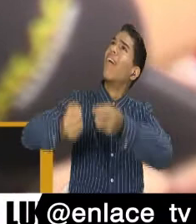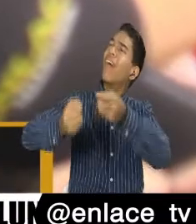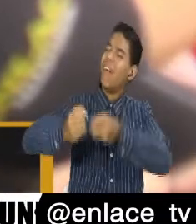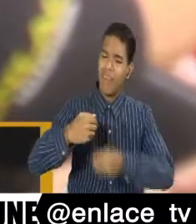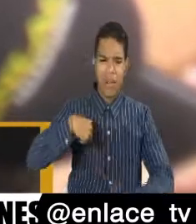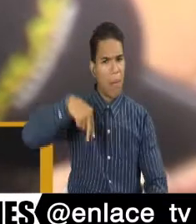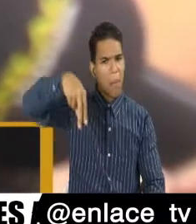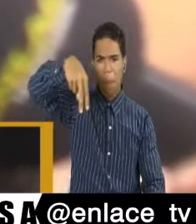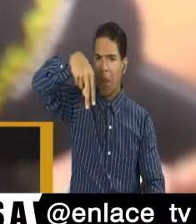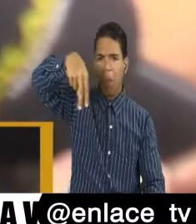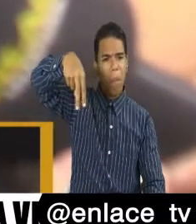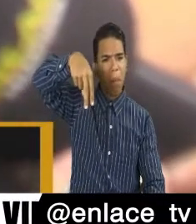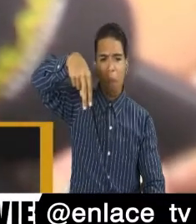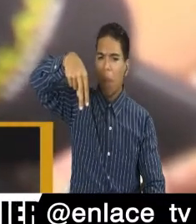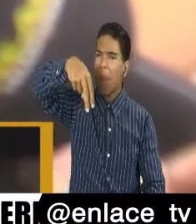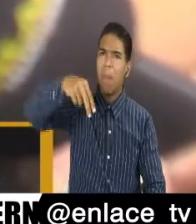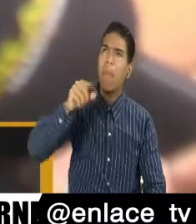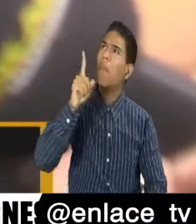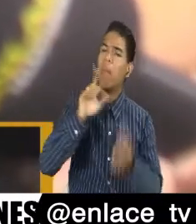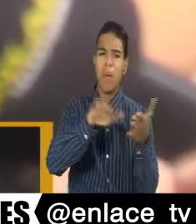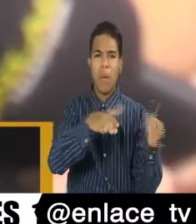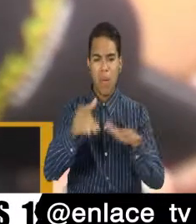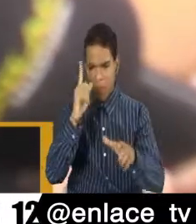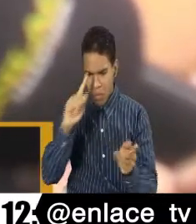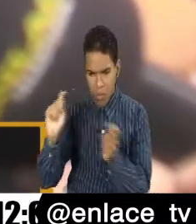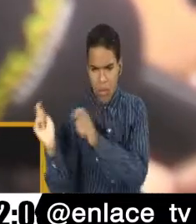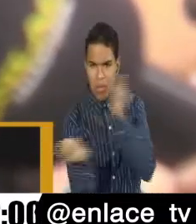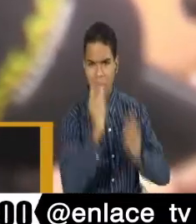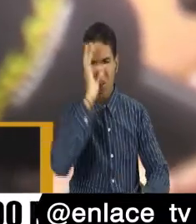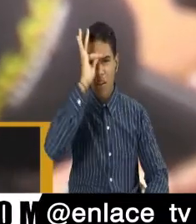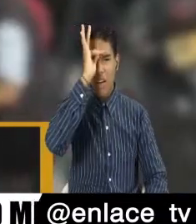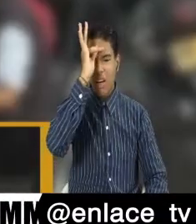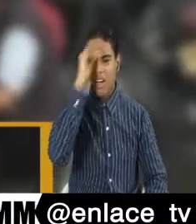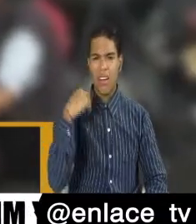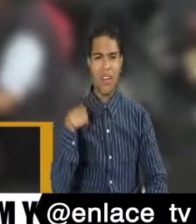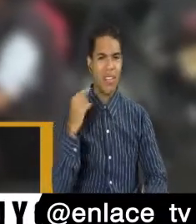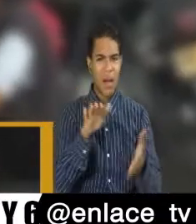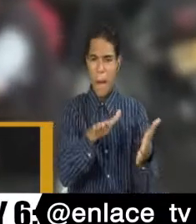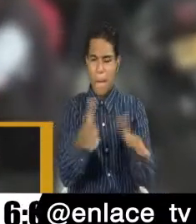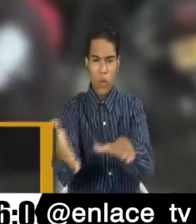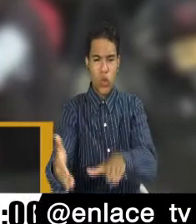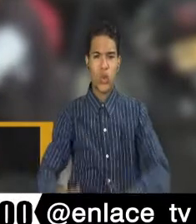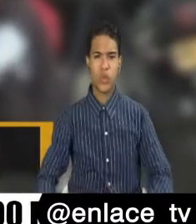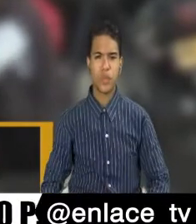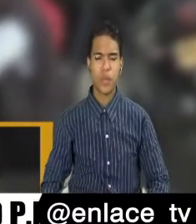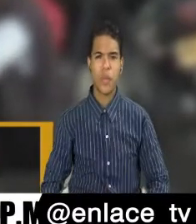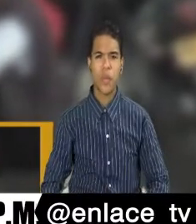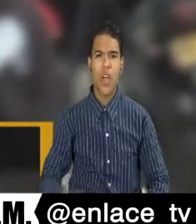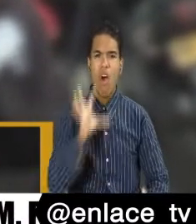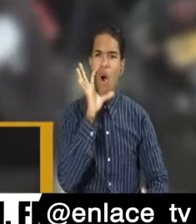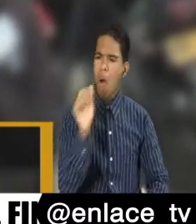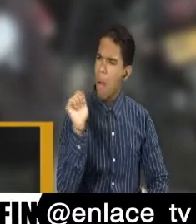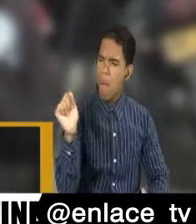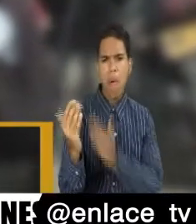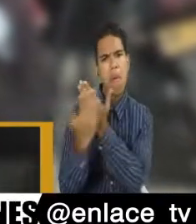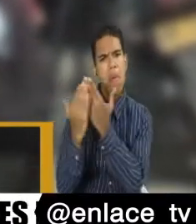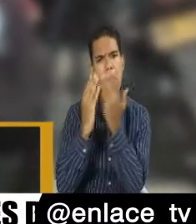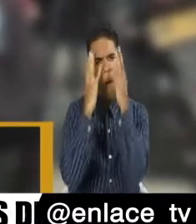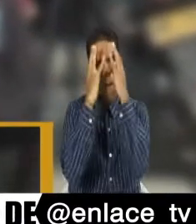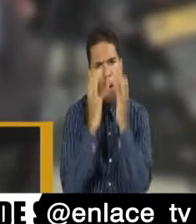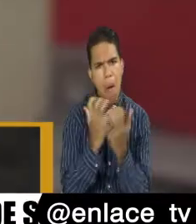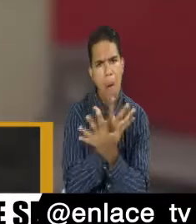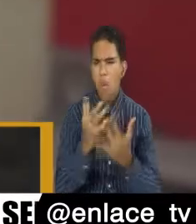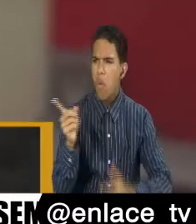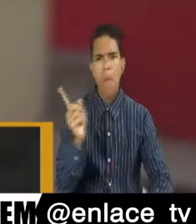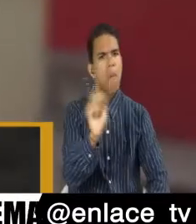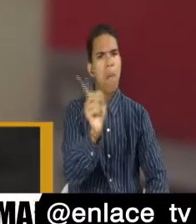no, cuando lo llamó al hospitalito ya no estaba ya. Aseguran que el menor nunca mostró señales de depresión y que incluso horas